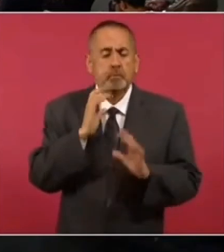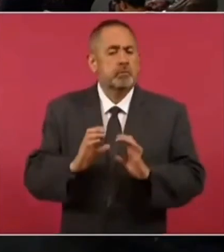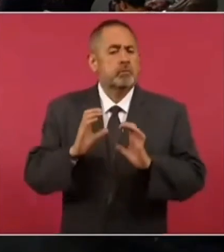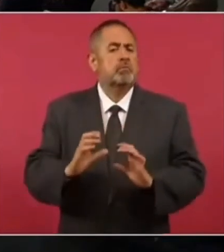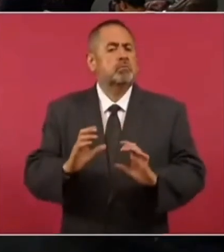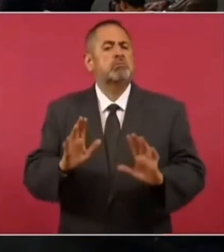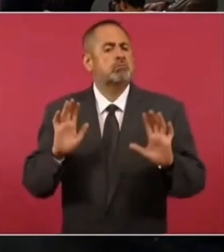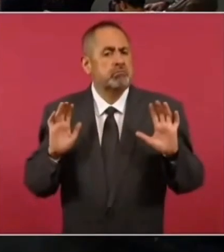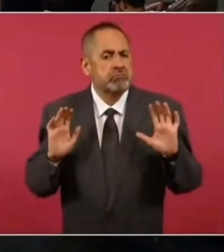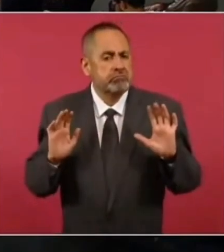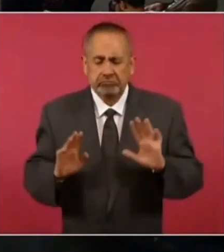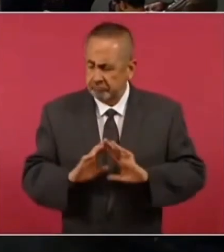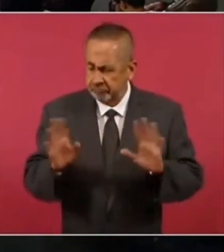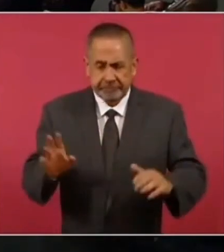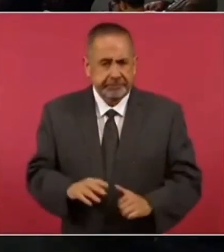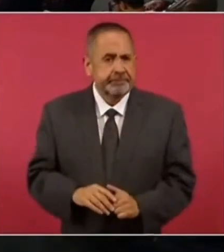y evitar